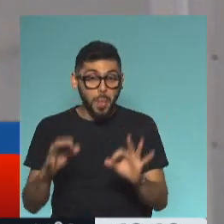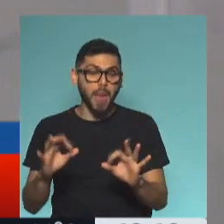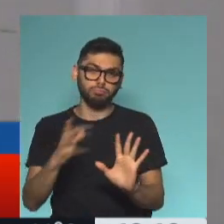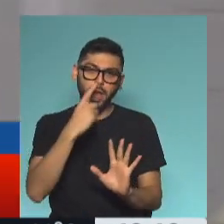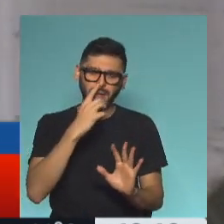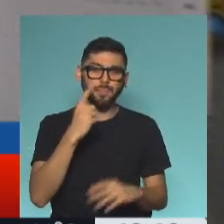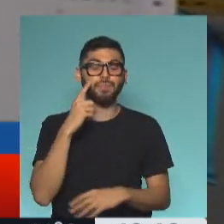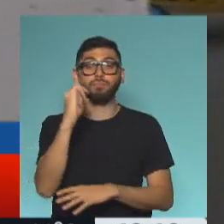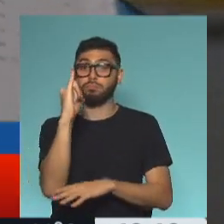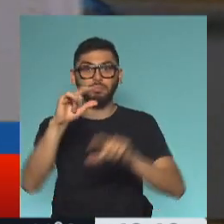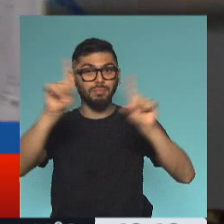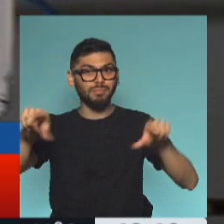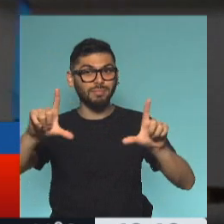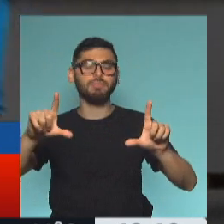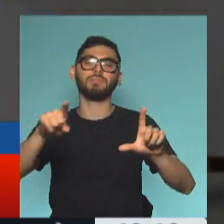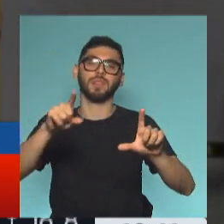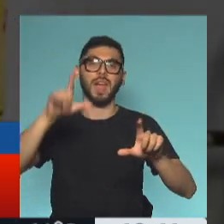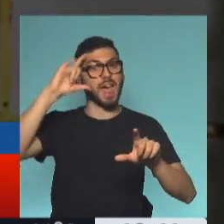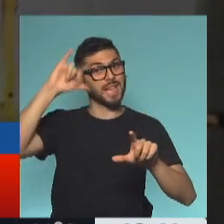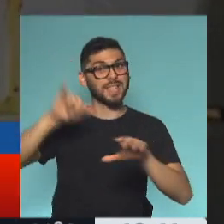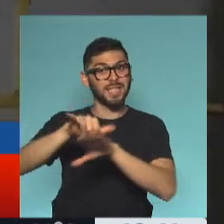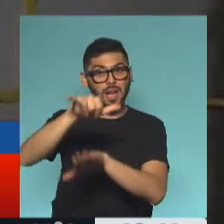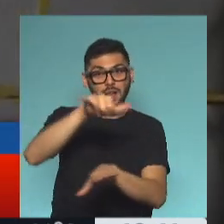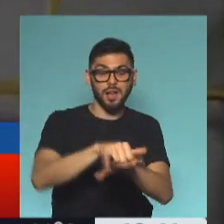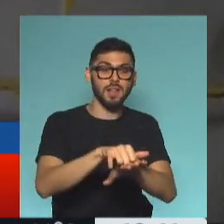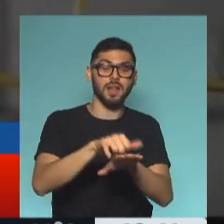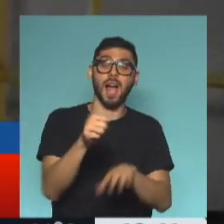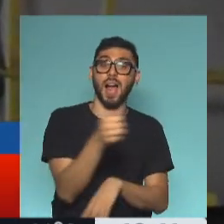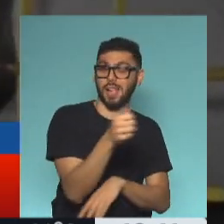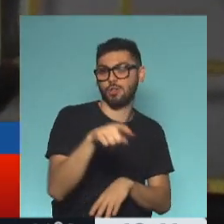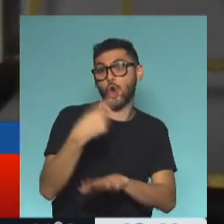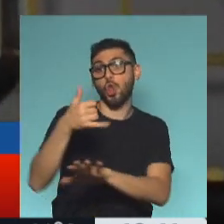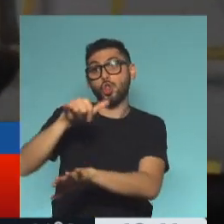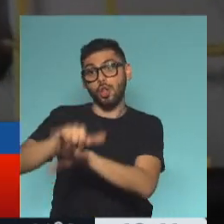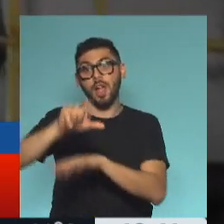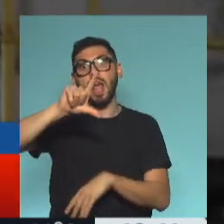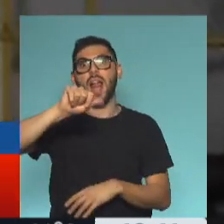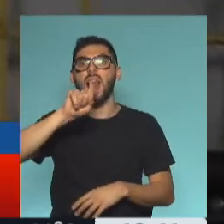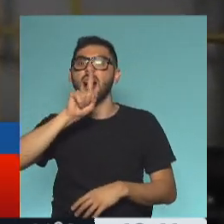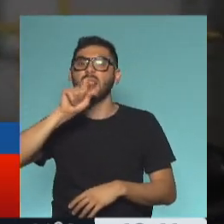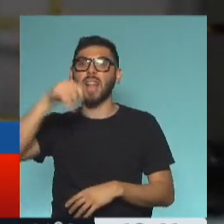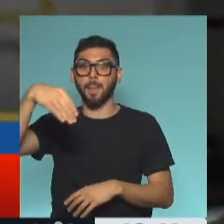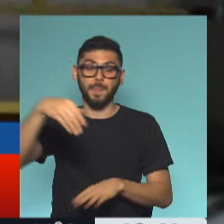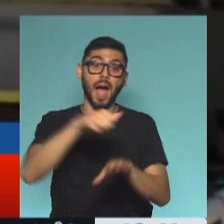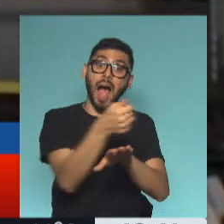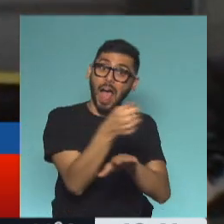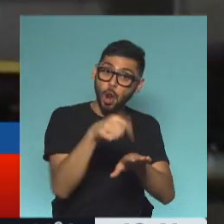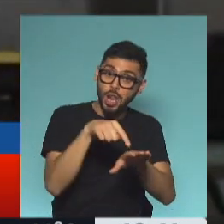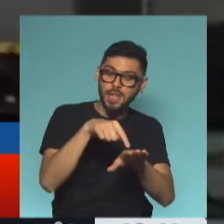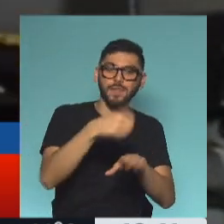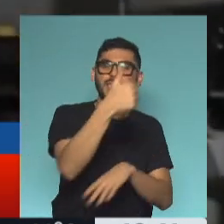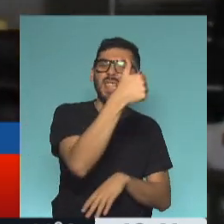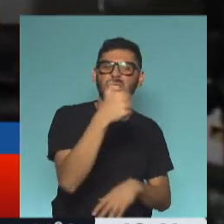Ven en el aeropuerto de Ezeiza, por un lado, un avión de Aerolíneas Argentinas, por otro lado, un avión de LATAM. El de Aerolíneas es el que trajo las casi